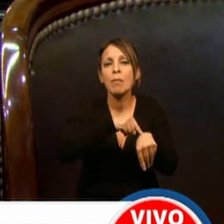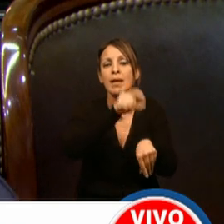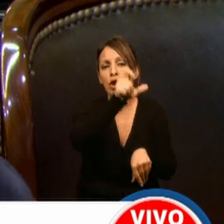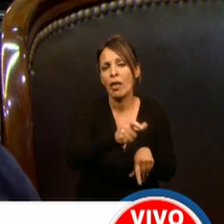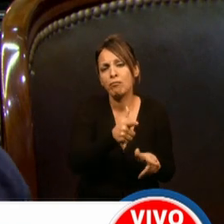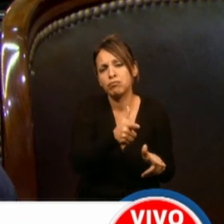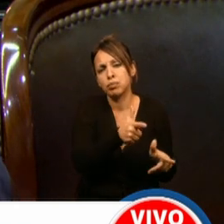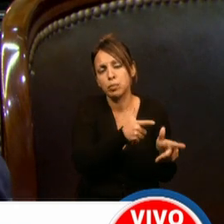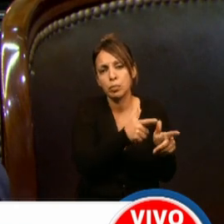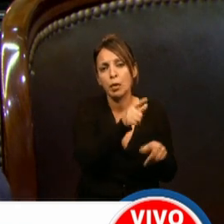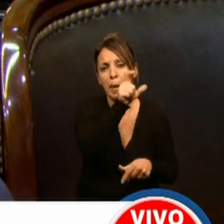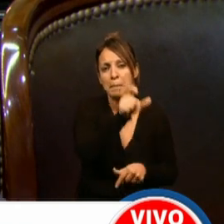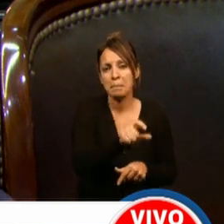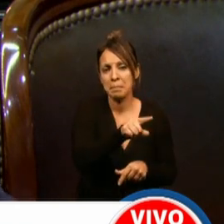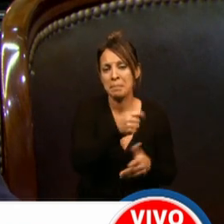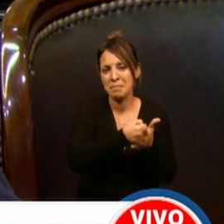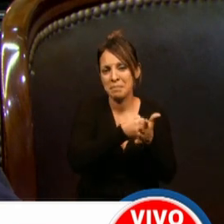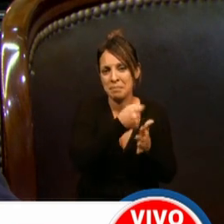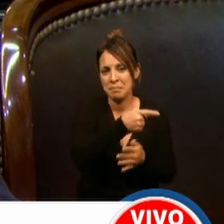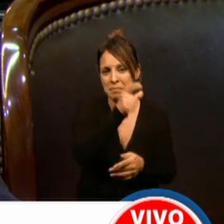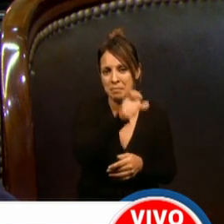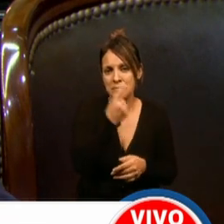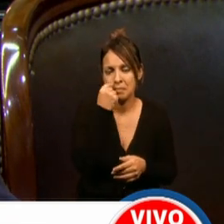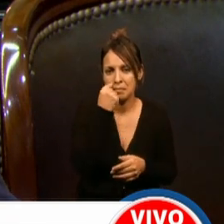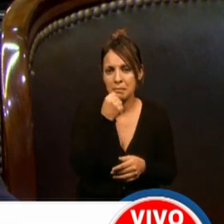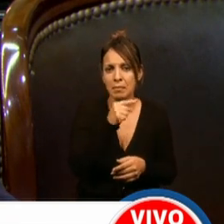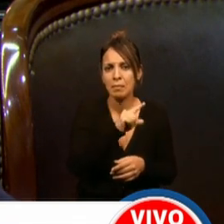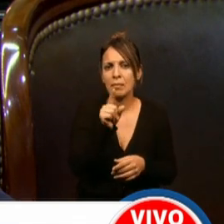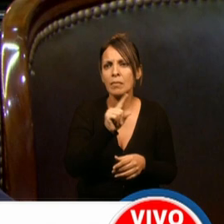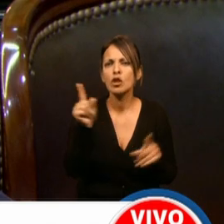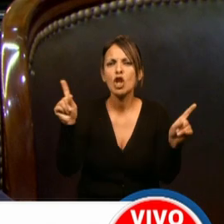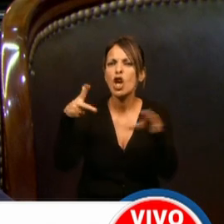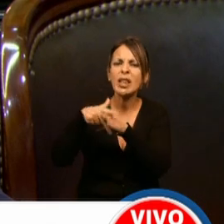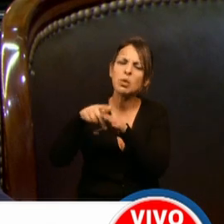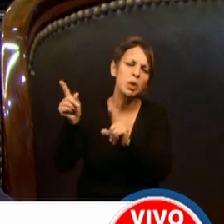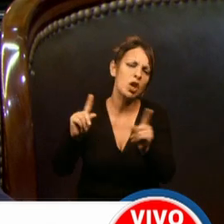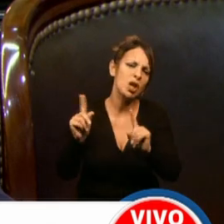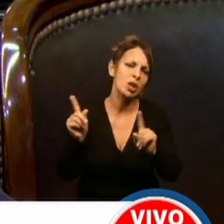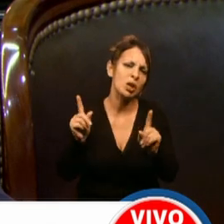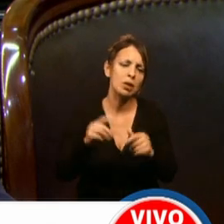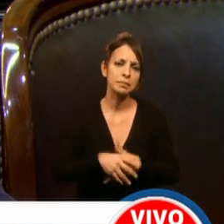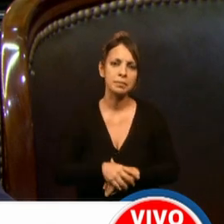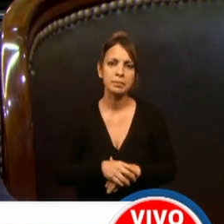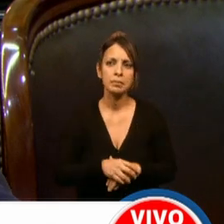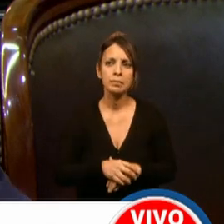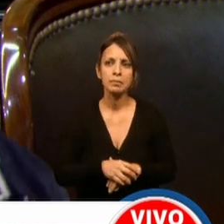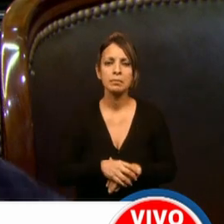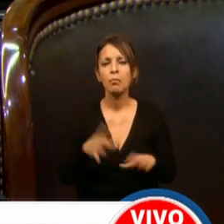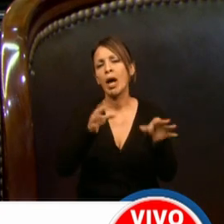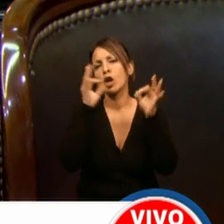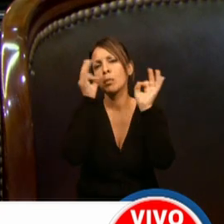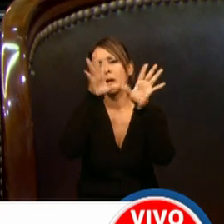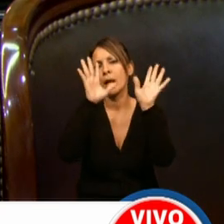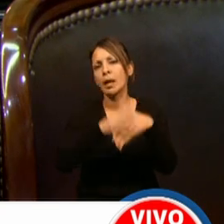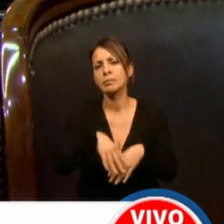éste militante 2 ninguna interrupción muy bien lo que